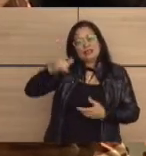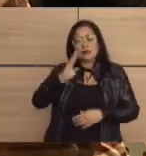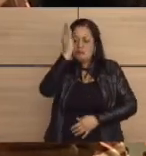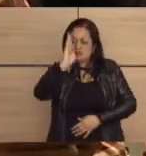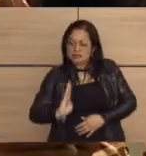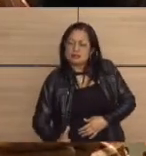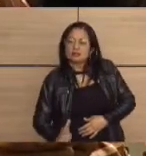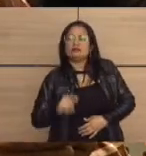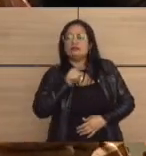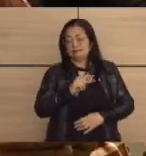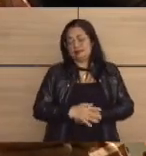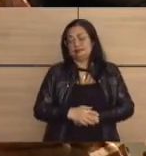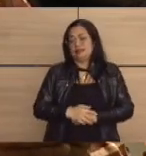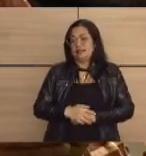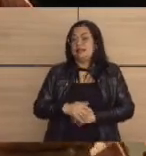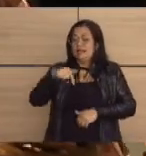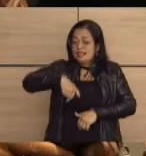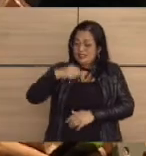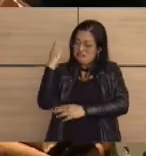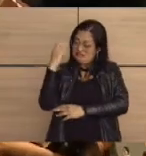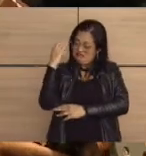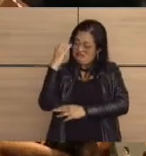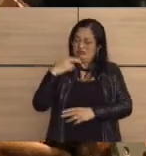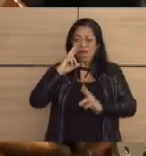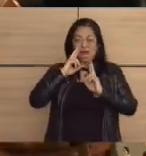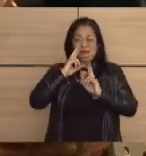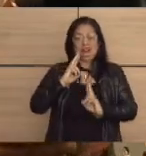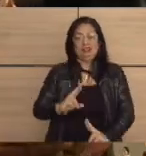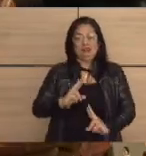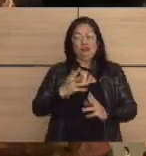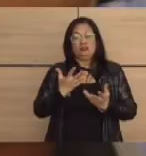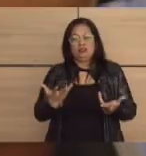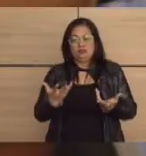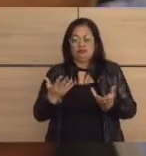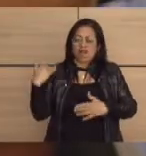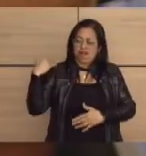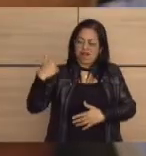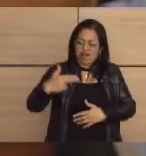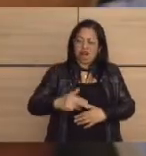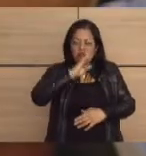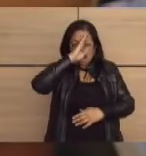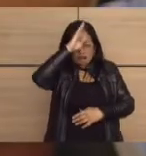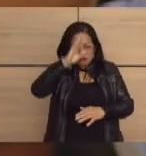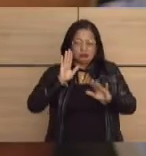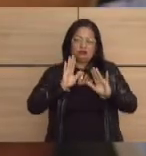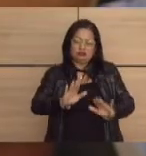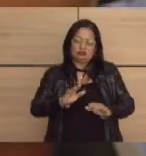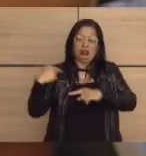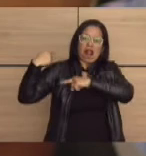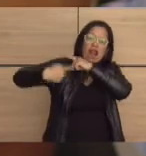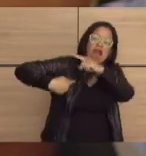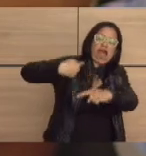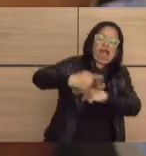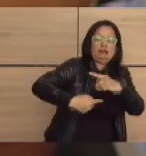esos países es un poco más fácil reconocerse en el hilo de una tradición particular. Para los mexicanos fue más